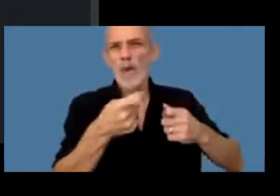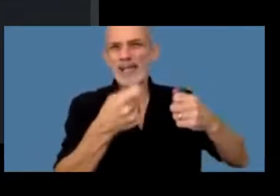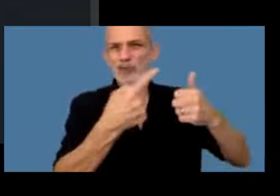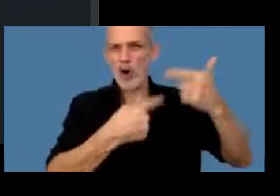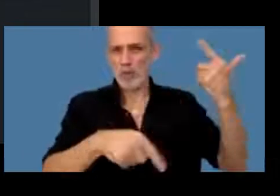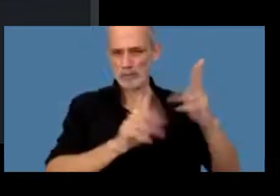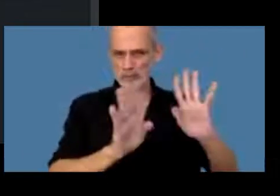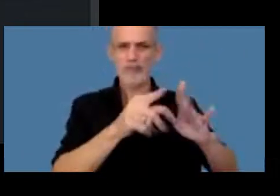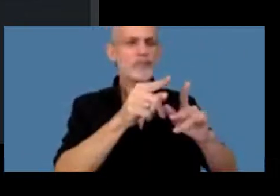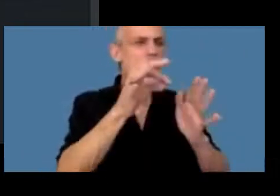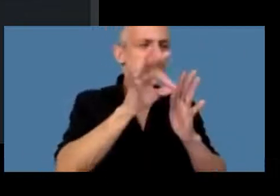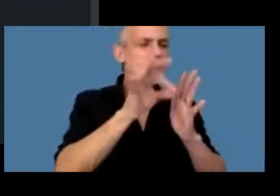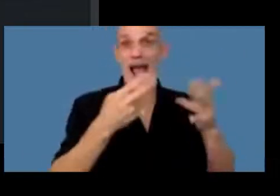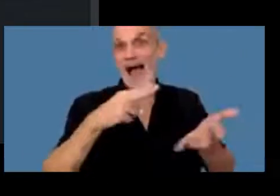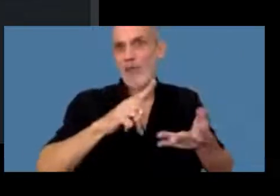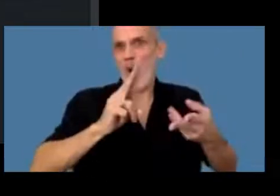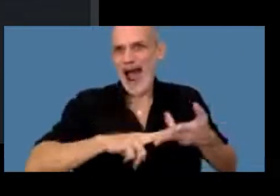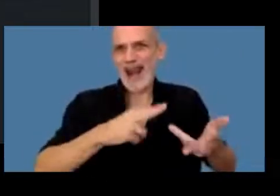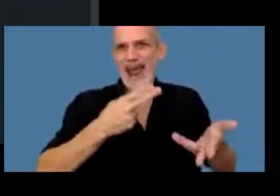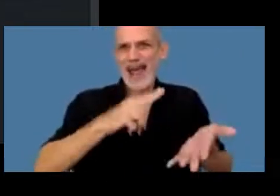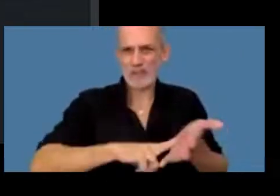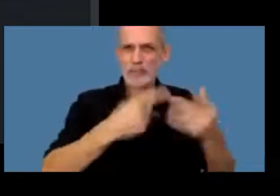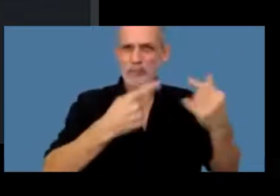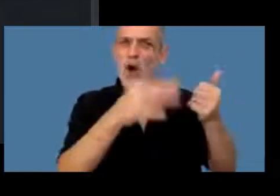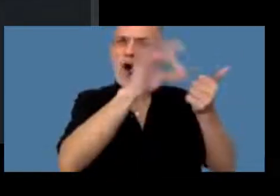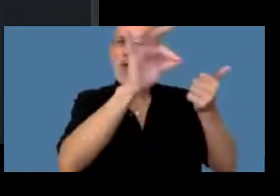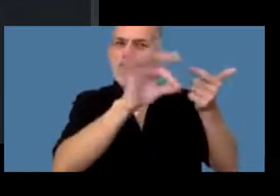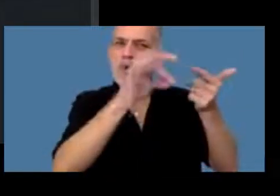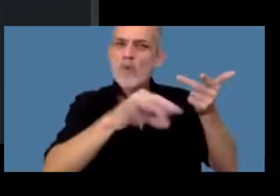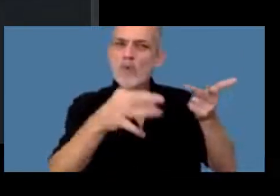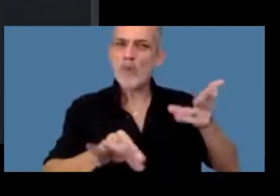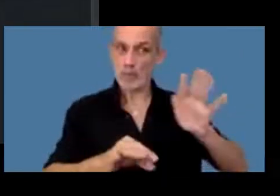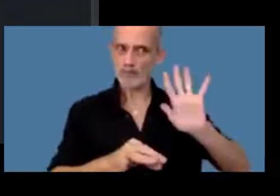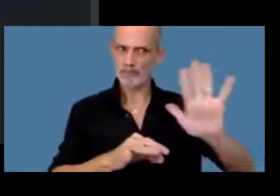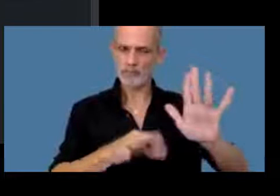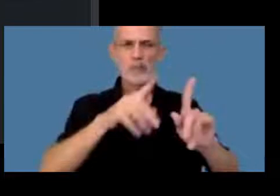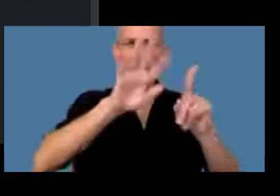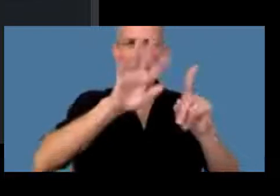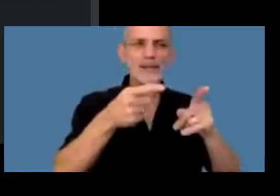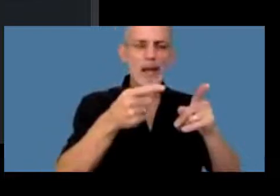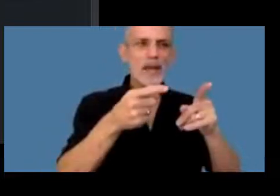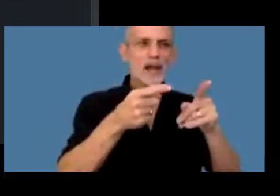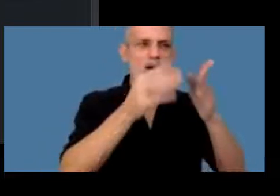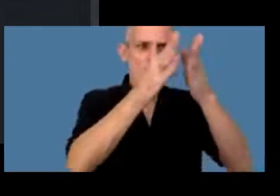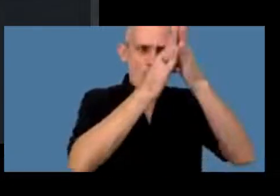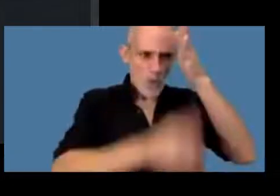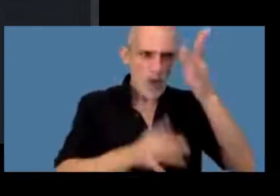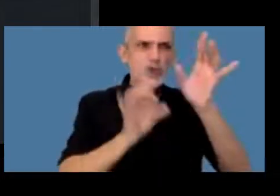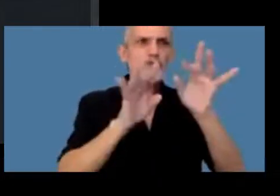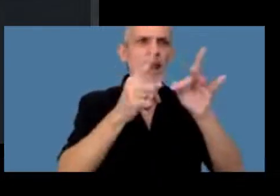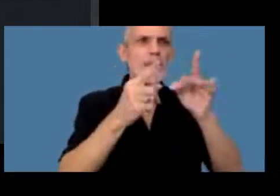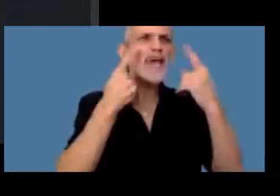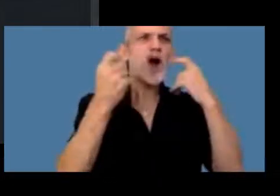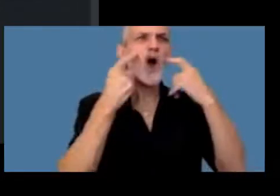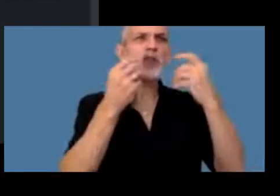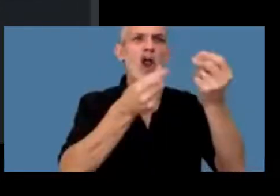Y aduanero, ¿no? Pero también es importante desarrollar controles horizontales, porque si yo trabajo sobre tesorería,